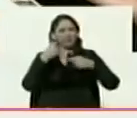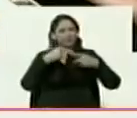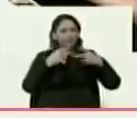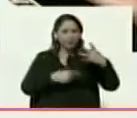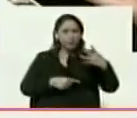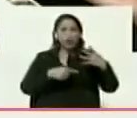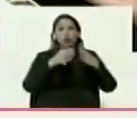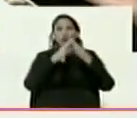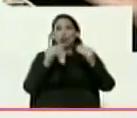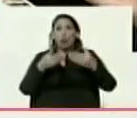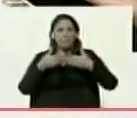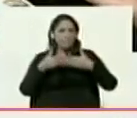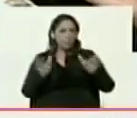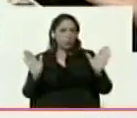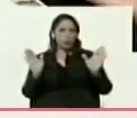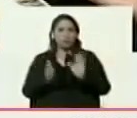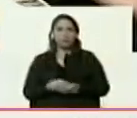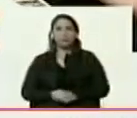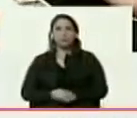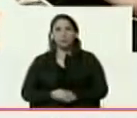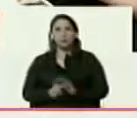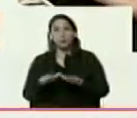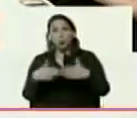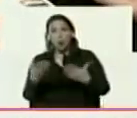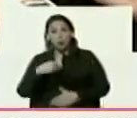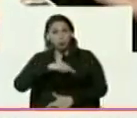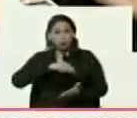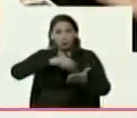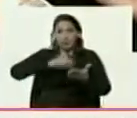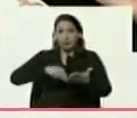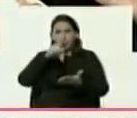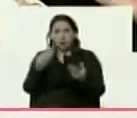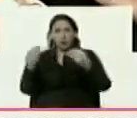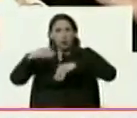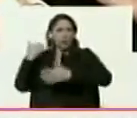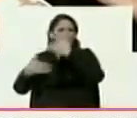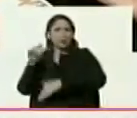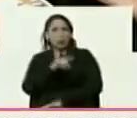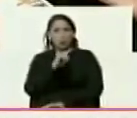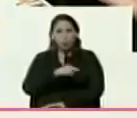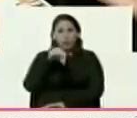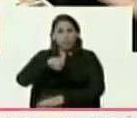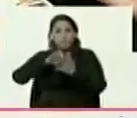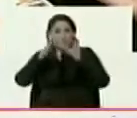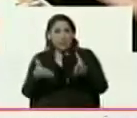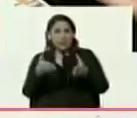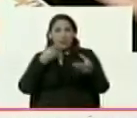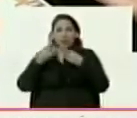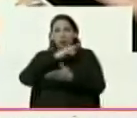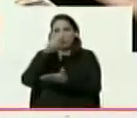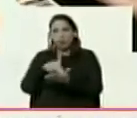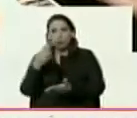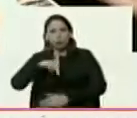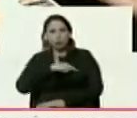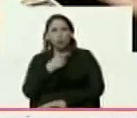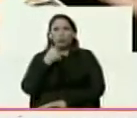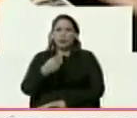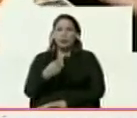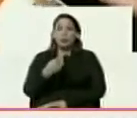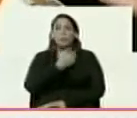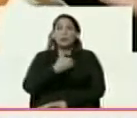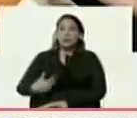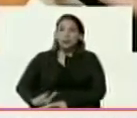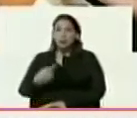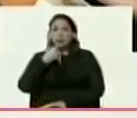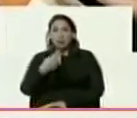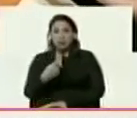todas las puertas están abiertas. De hecho, cuando firmamos este acuerdo el pasado lunes, este acuerdo de la Mesa de Diálogo Nacional, insistíamos que el presidente ha